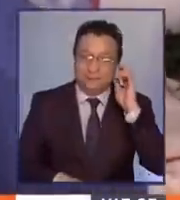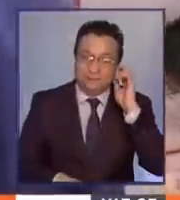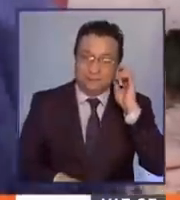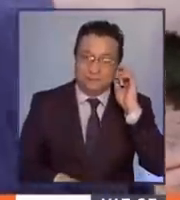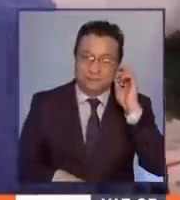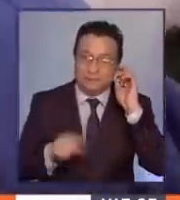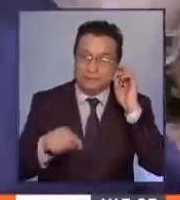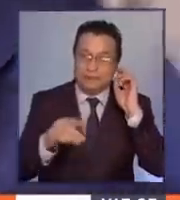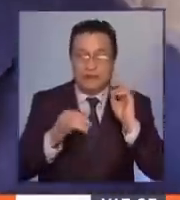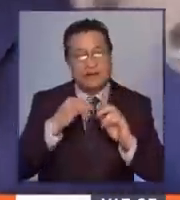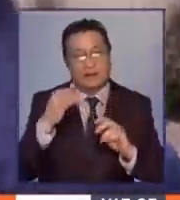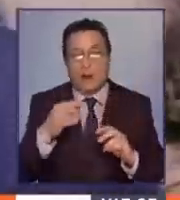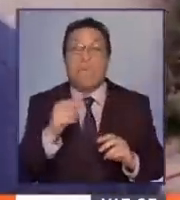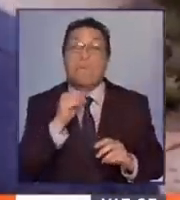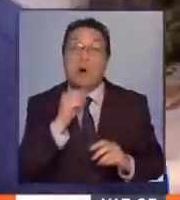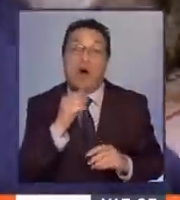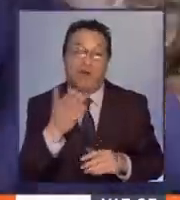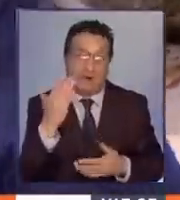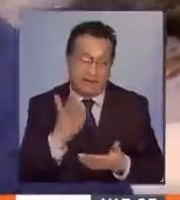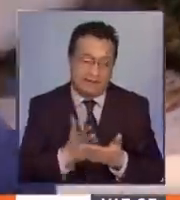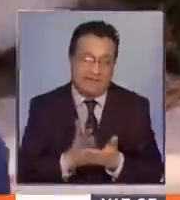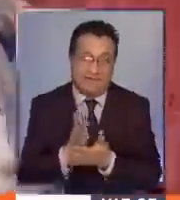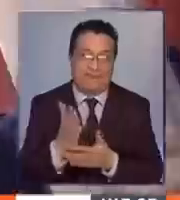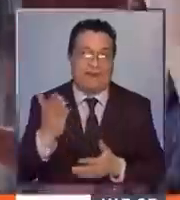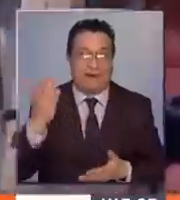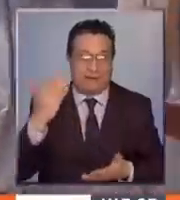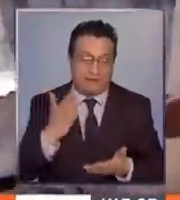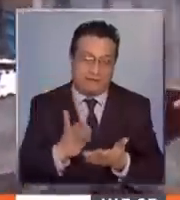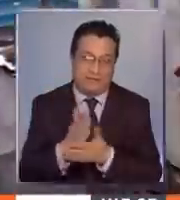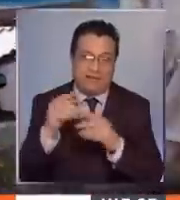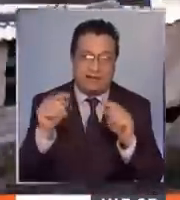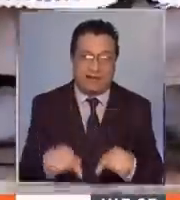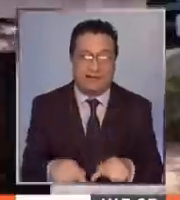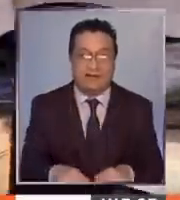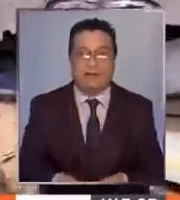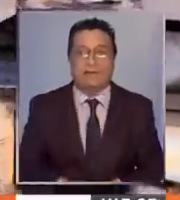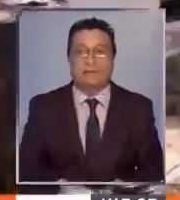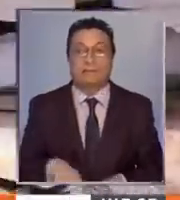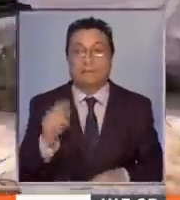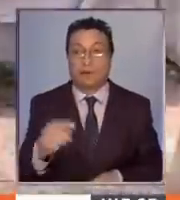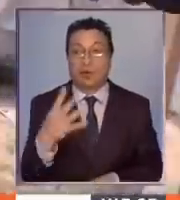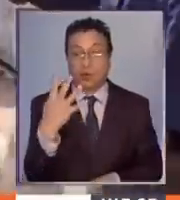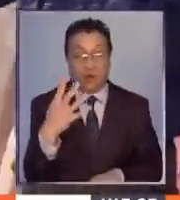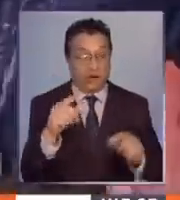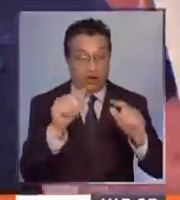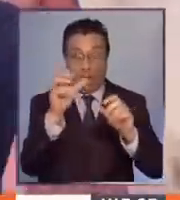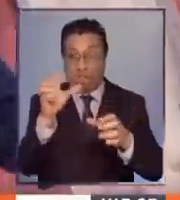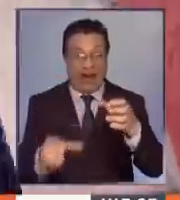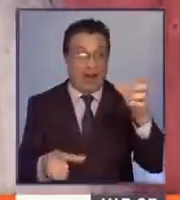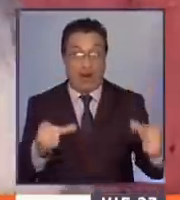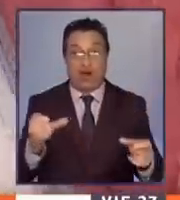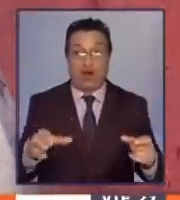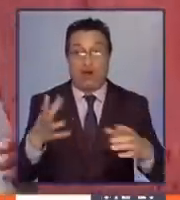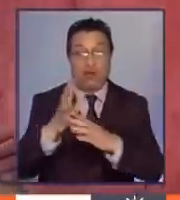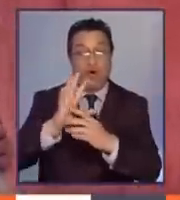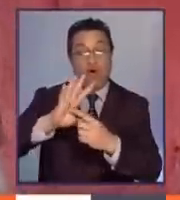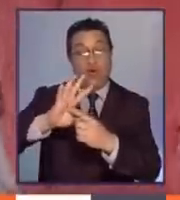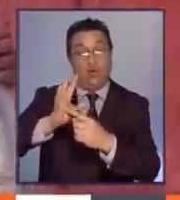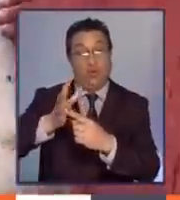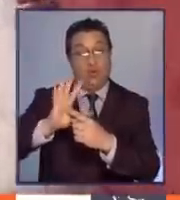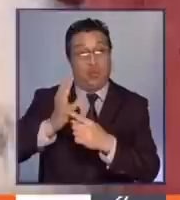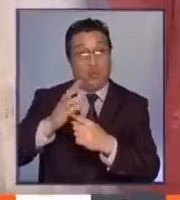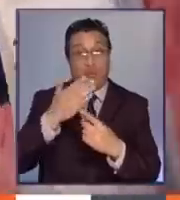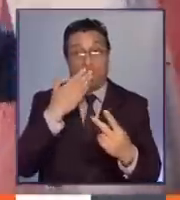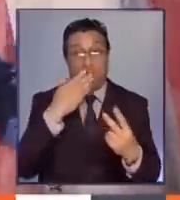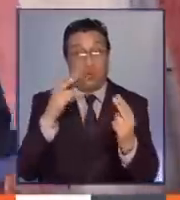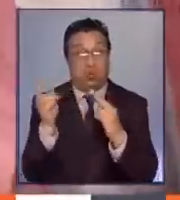bien pobrecita, ¿sí? Para la época. Mira, eran estos 4 palos y con un molino de viento que está allá,